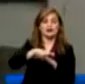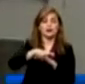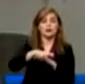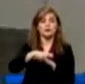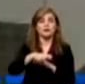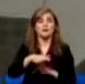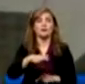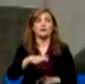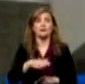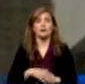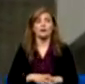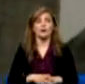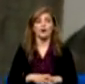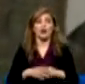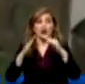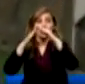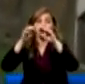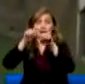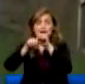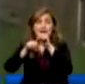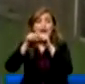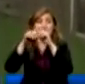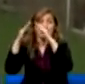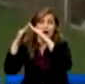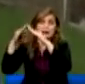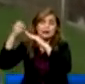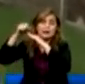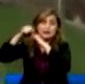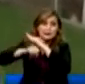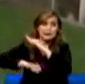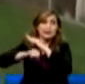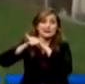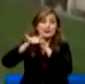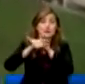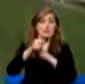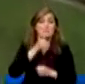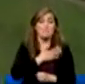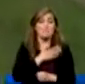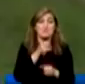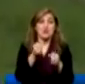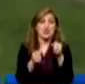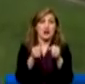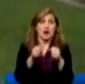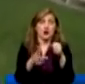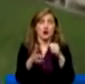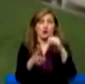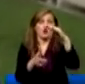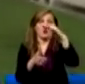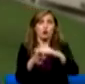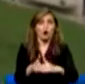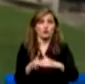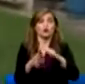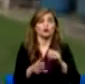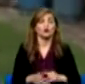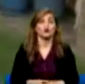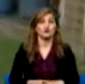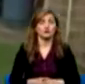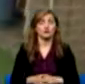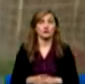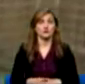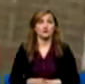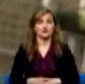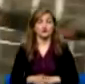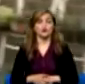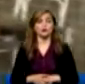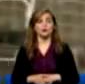afectando parte de la estructura de la casa y destrozando mi auto. Lo que usted nos contaba es de esta viga que pesa bastante